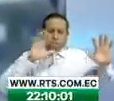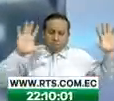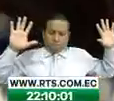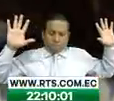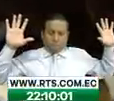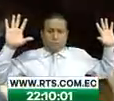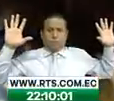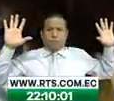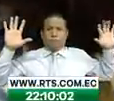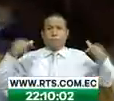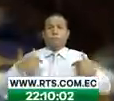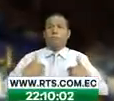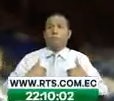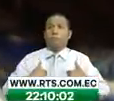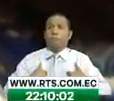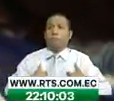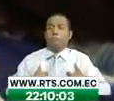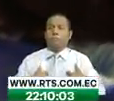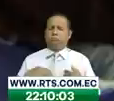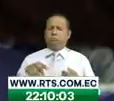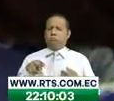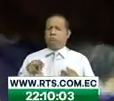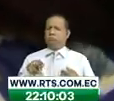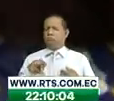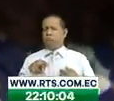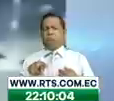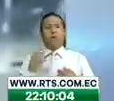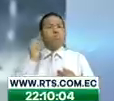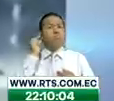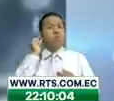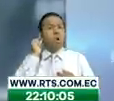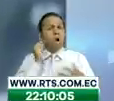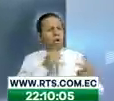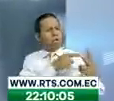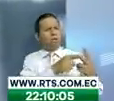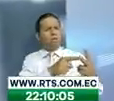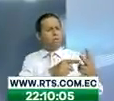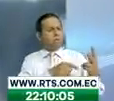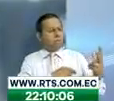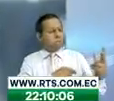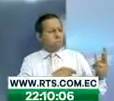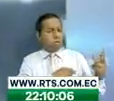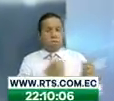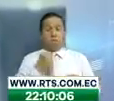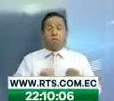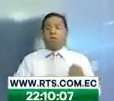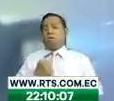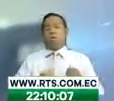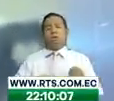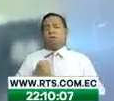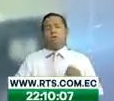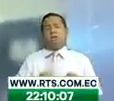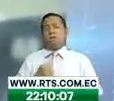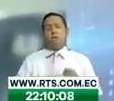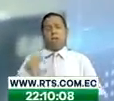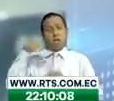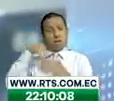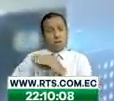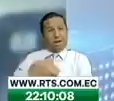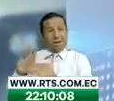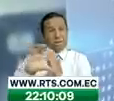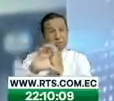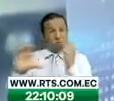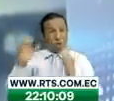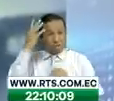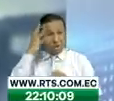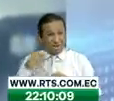delincuentes. Entonces vi a estas dos personas, como vi una mujer, yo dije, no, no va a pasar nada. Entonces yo empecé a correr para llegar rápido al expreso. Y entonces